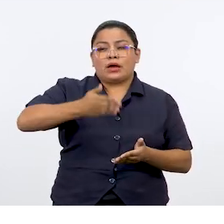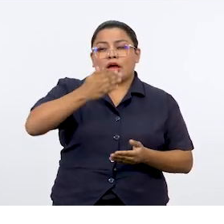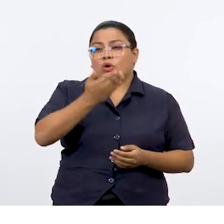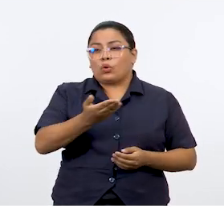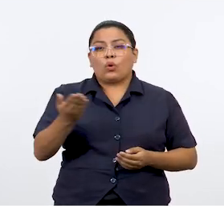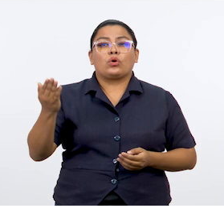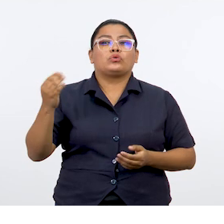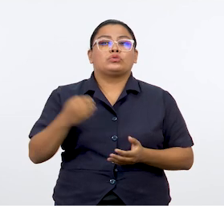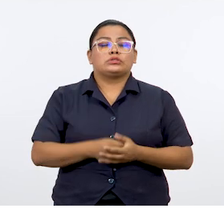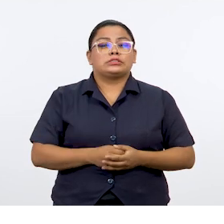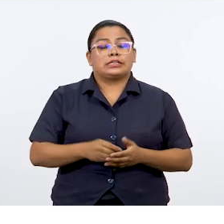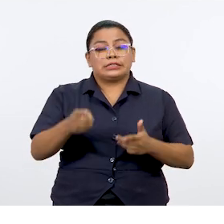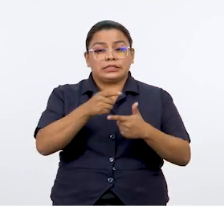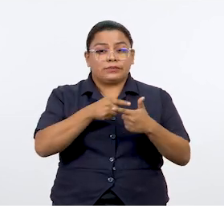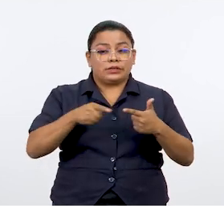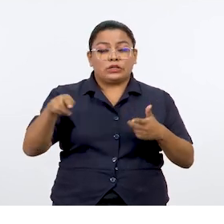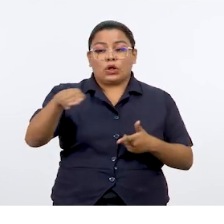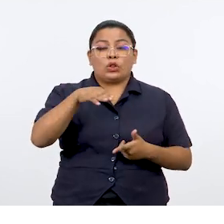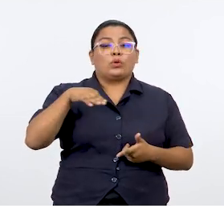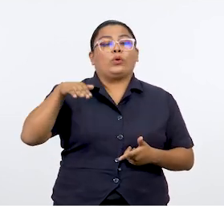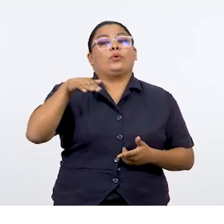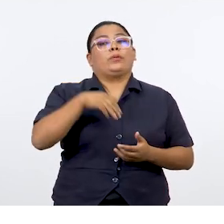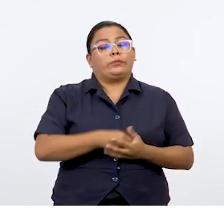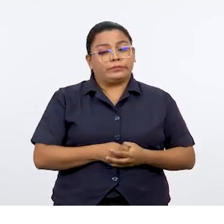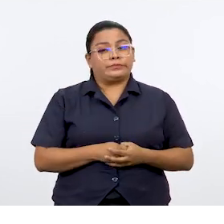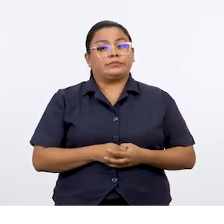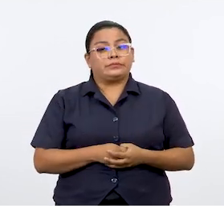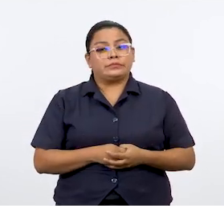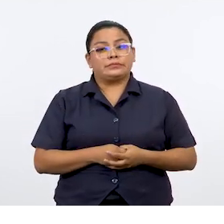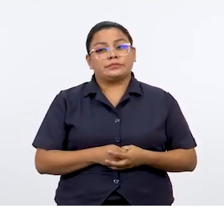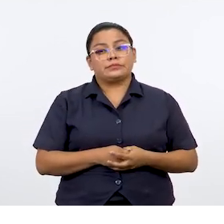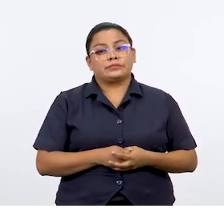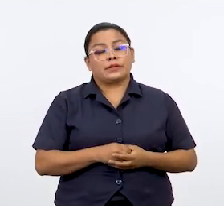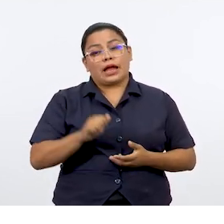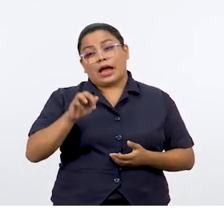animales u objetos dividido entre la cantidad de área.